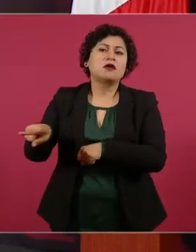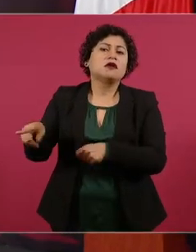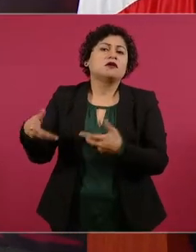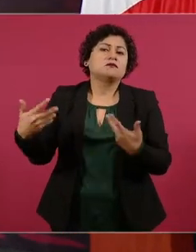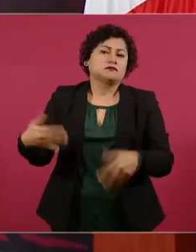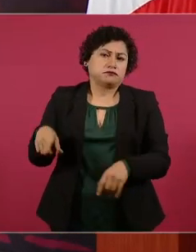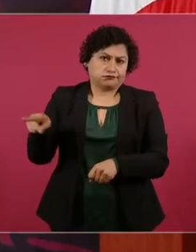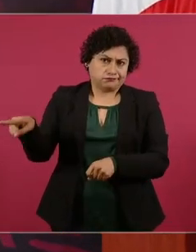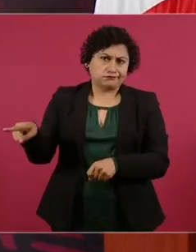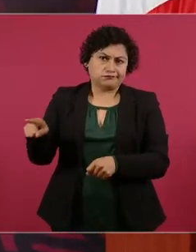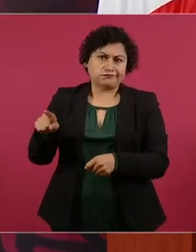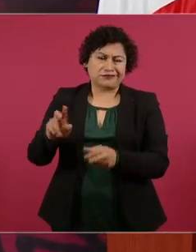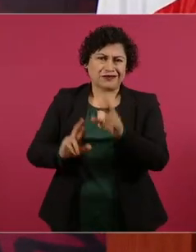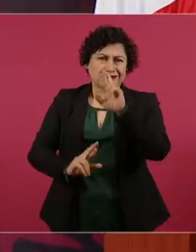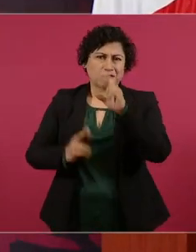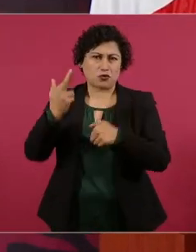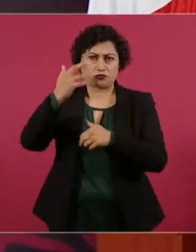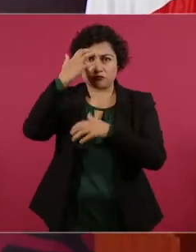Y no podían